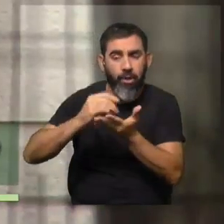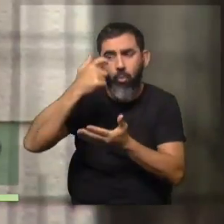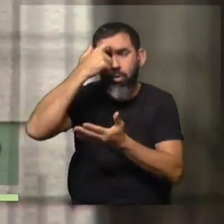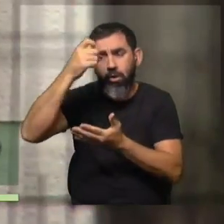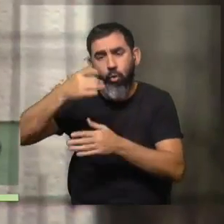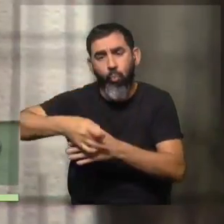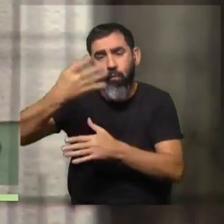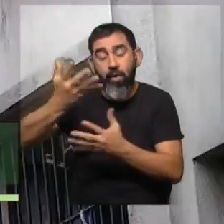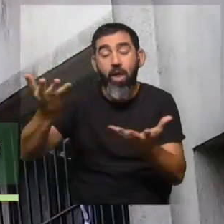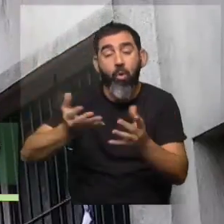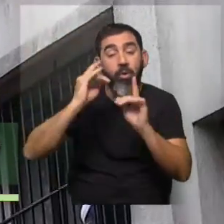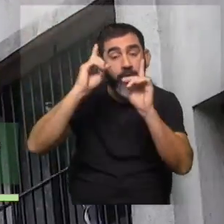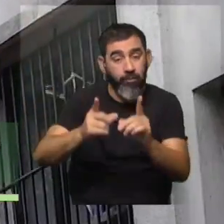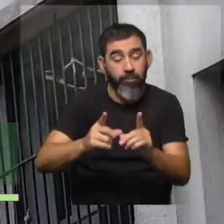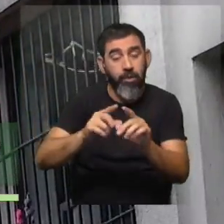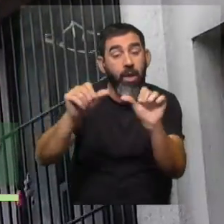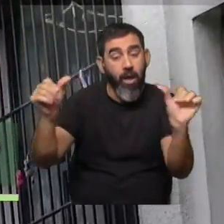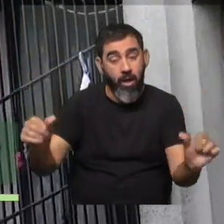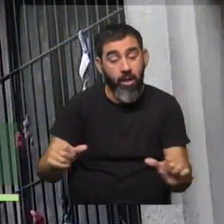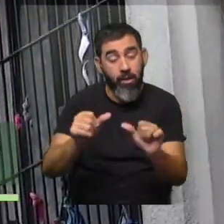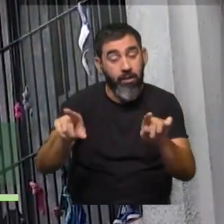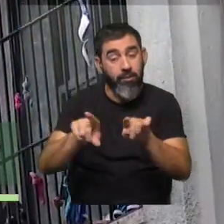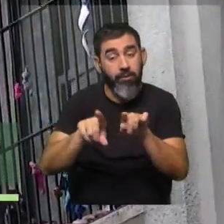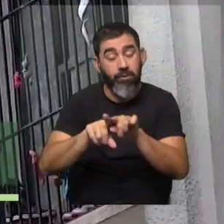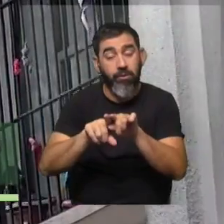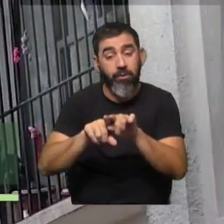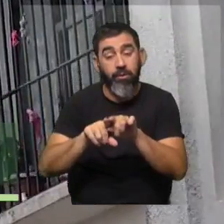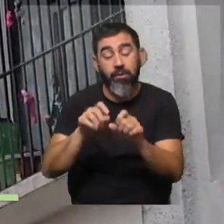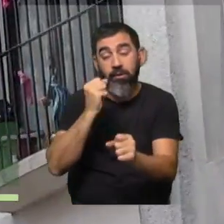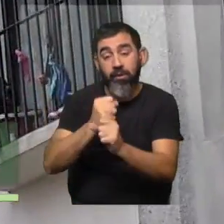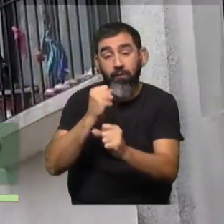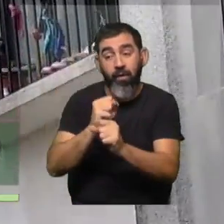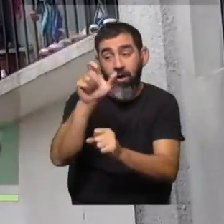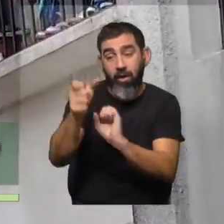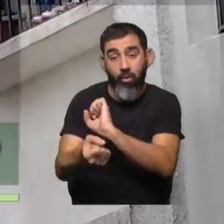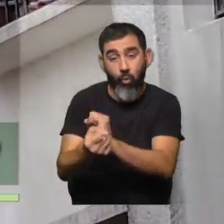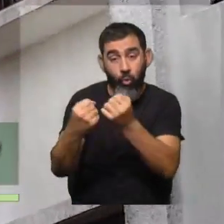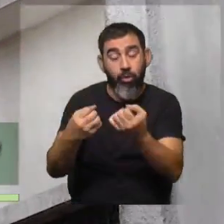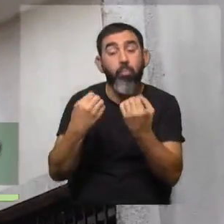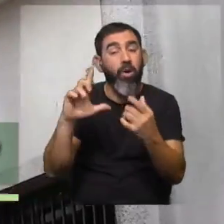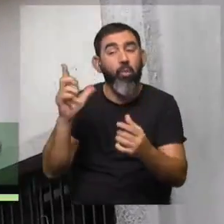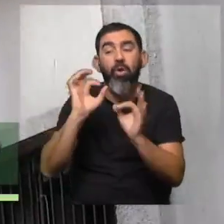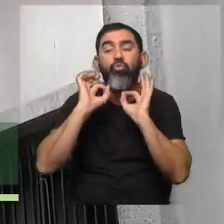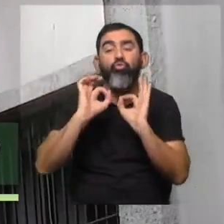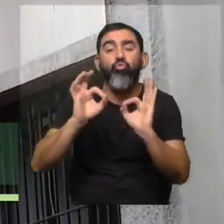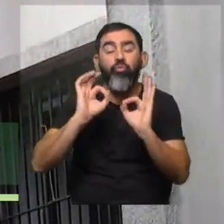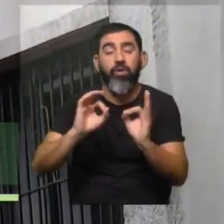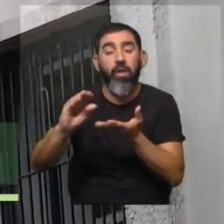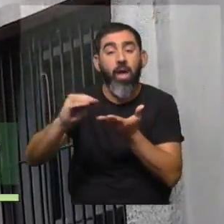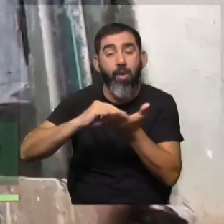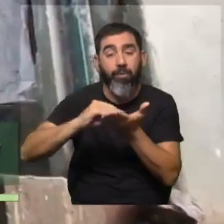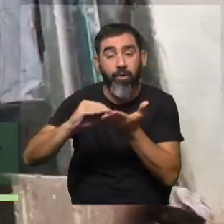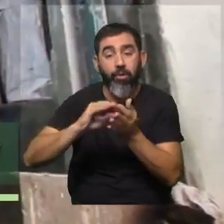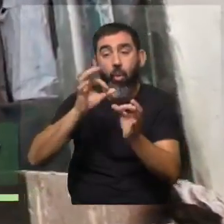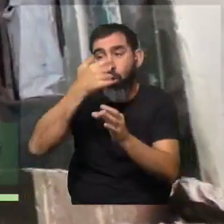que hoy por hoy también la están la terminan haciendo los operadores penitenciarios por no contar con la cantidad suficiente ni administrativo